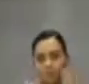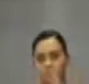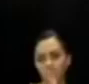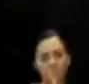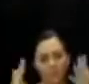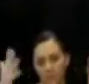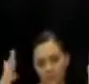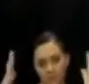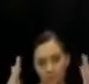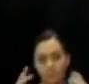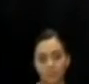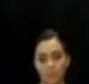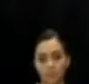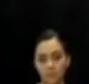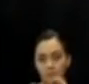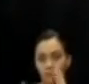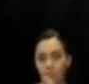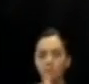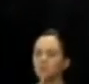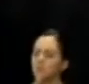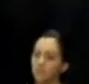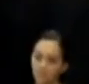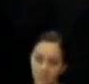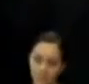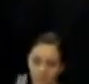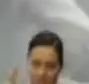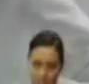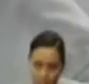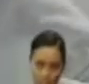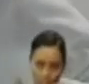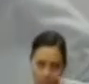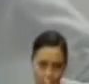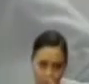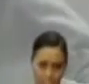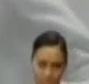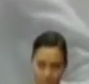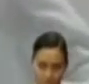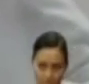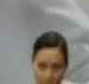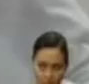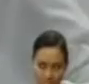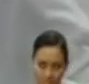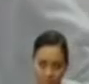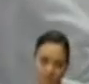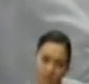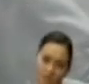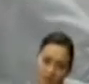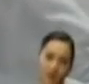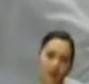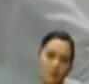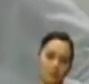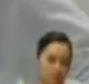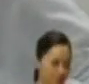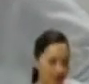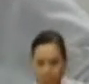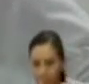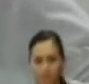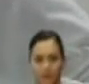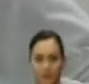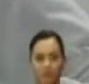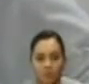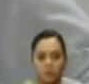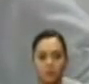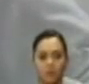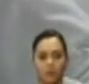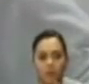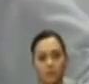¿no? Entonces, quería consultarle. ¿Quién le dijo que en el deporte es el único sector donde no existe oposición? Usted no sabe todas las peleas que hay en el deporte. Claro. Miren el daño